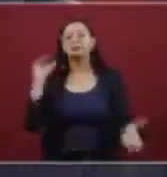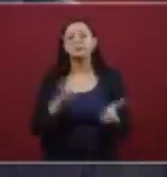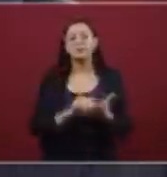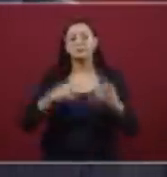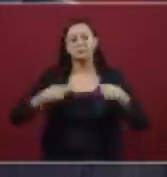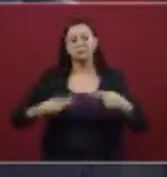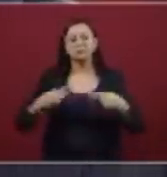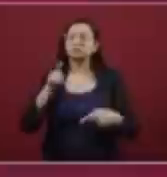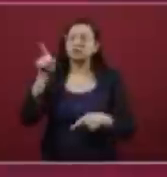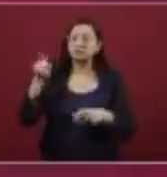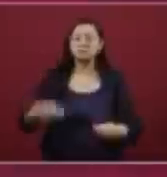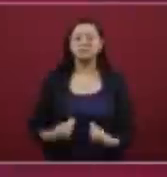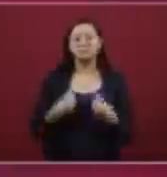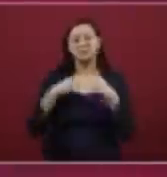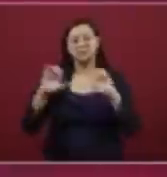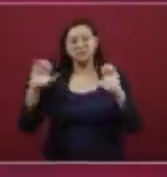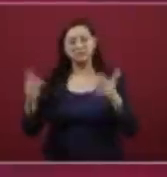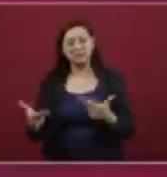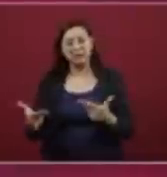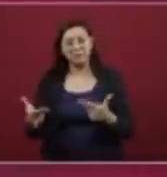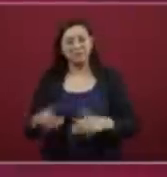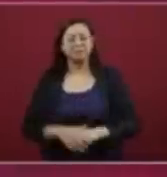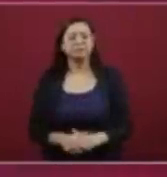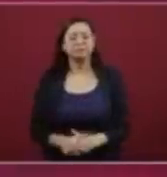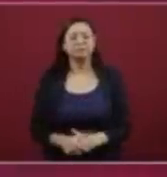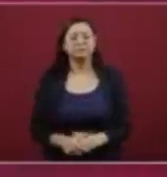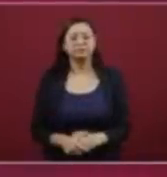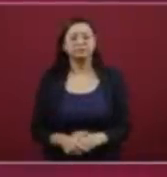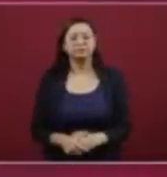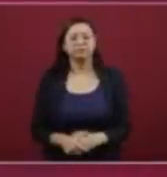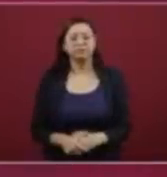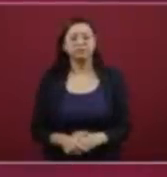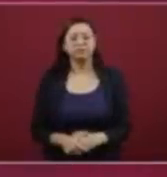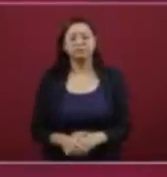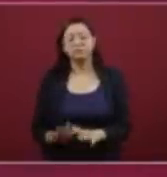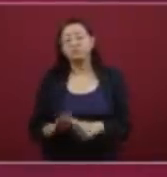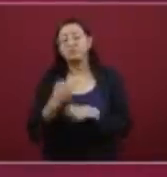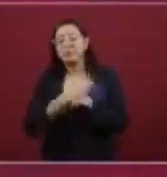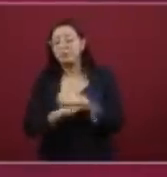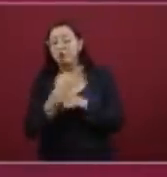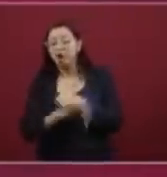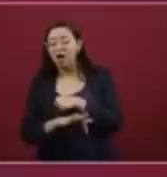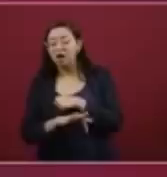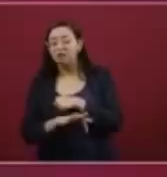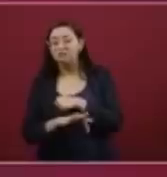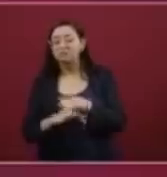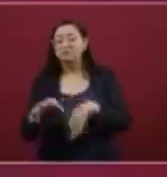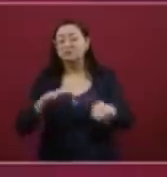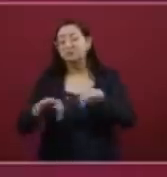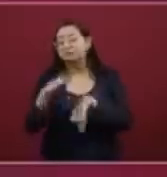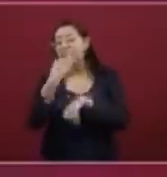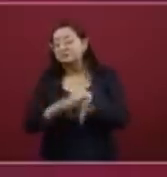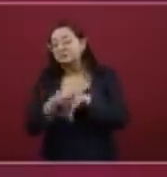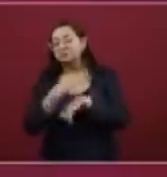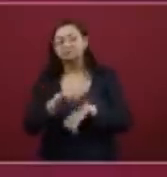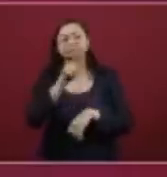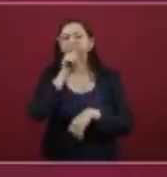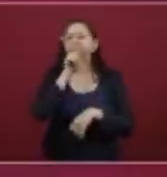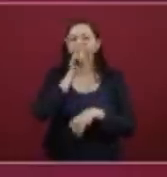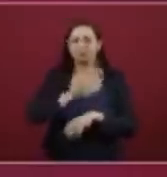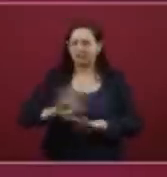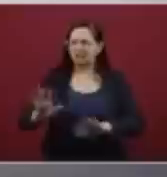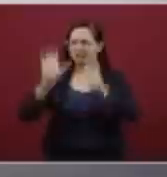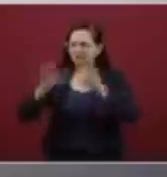80,000 chiapanecos. No trabajo temporal, no empleo temporal,